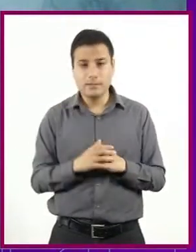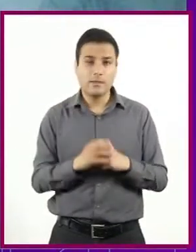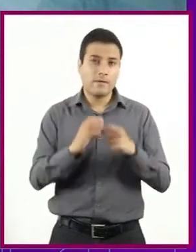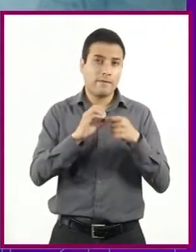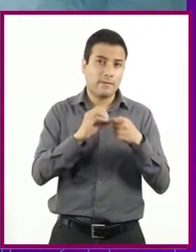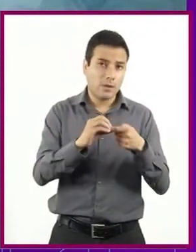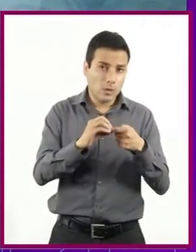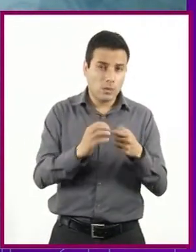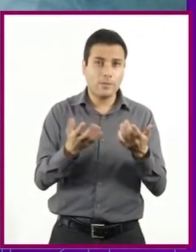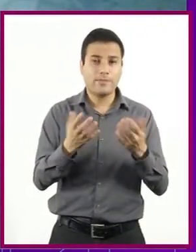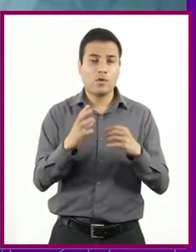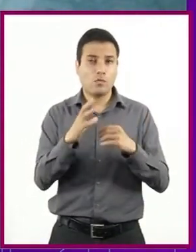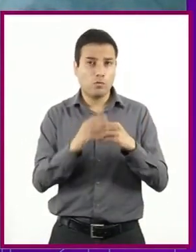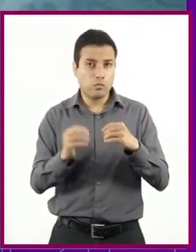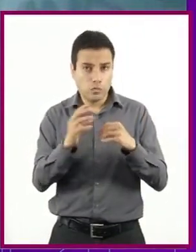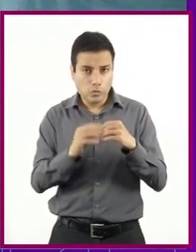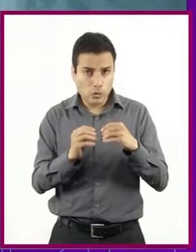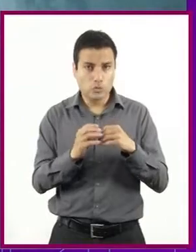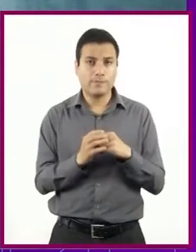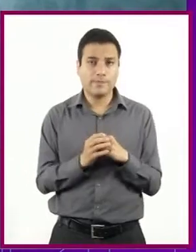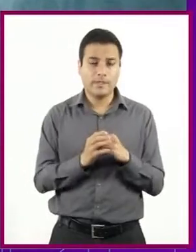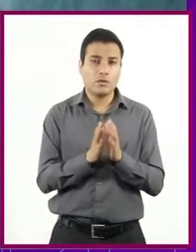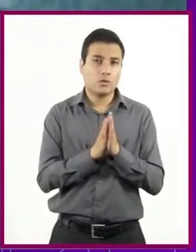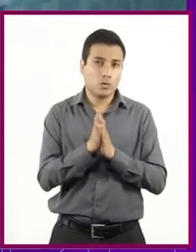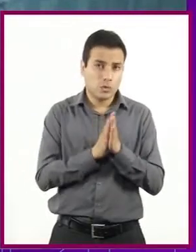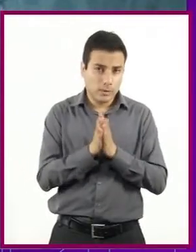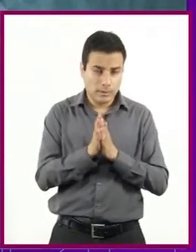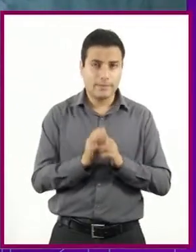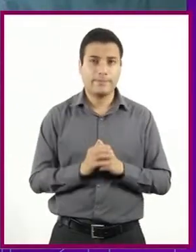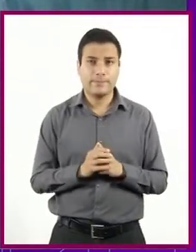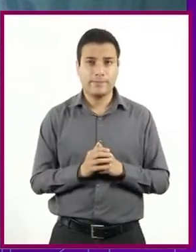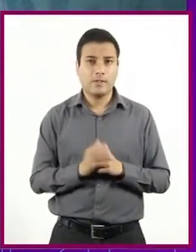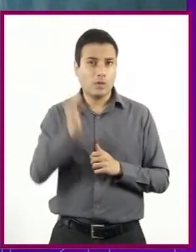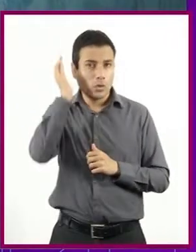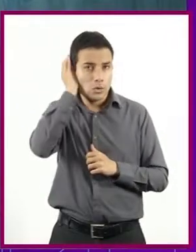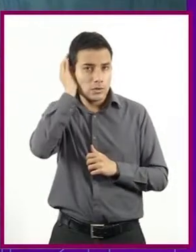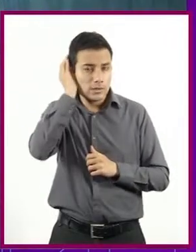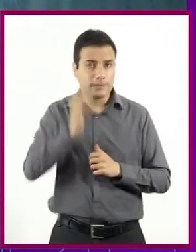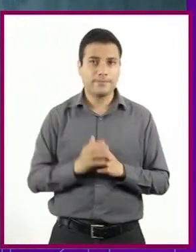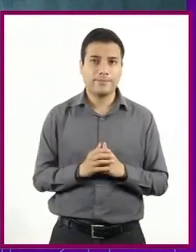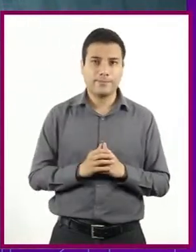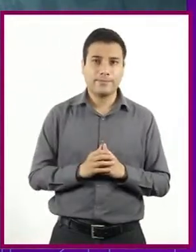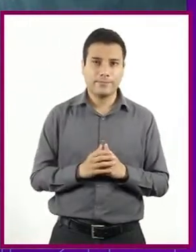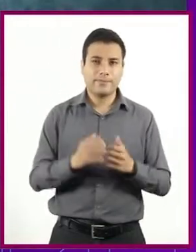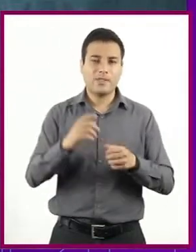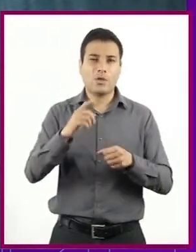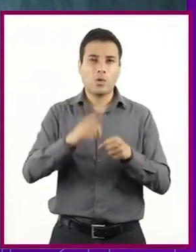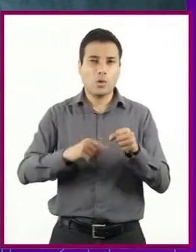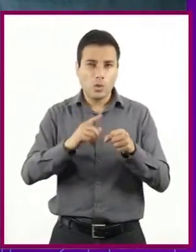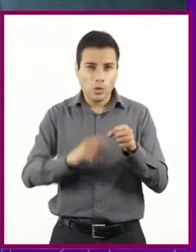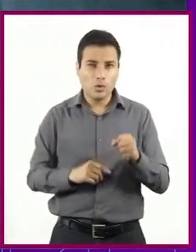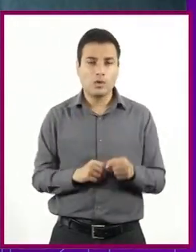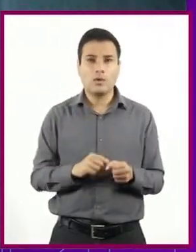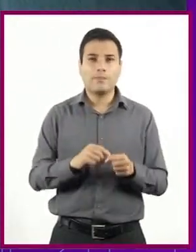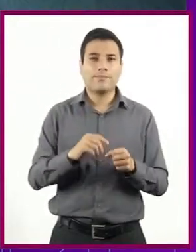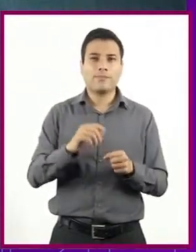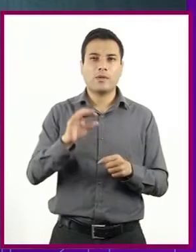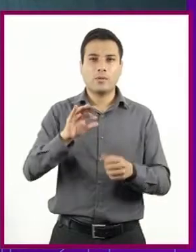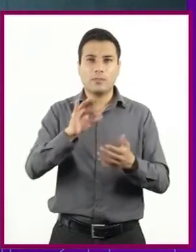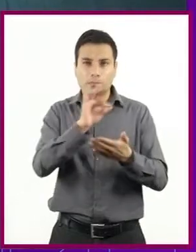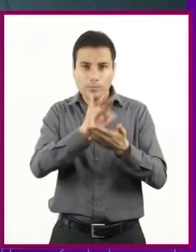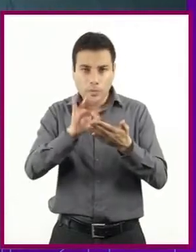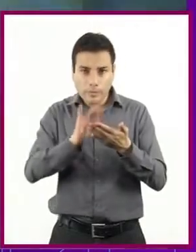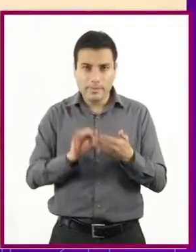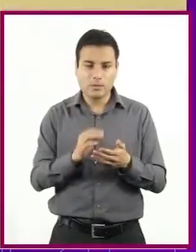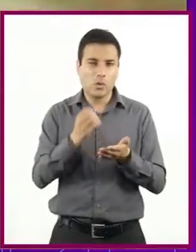frijol, frutos, cacao, conchas, tintes, plumas y oro,